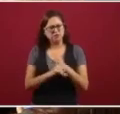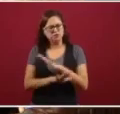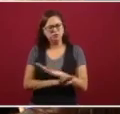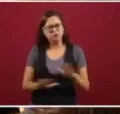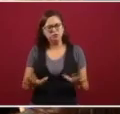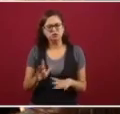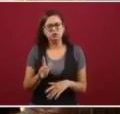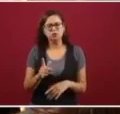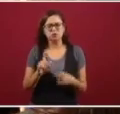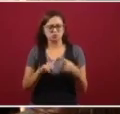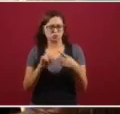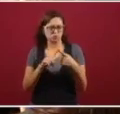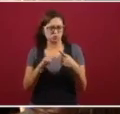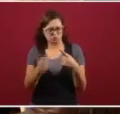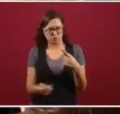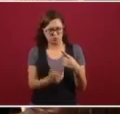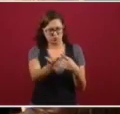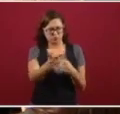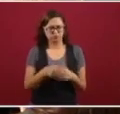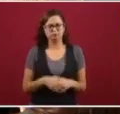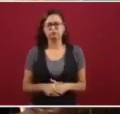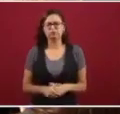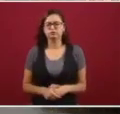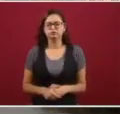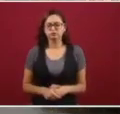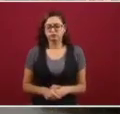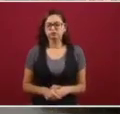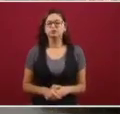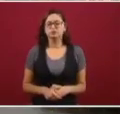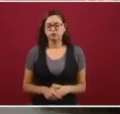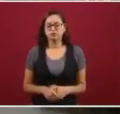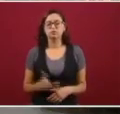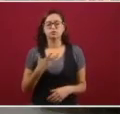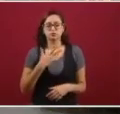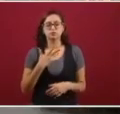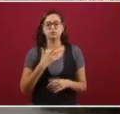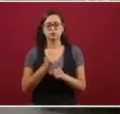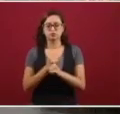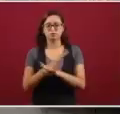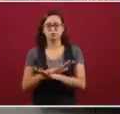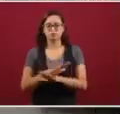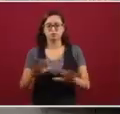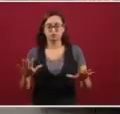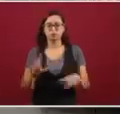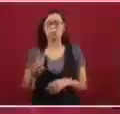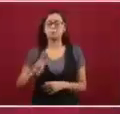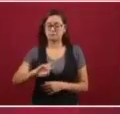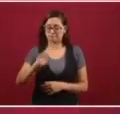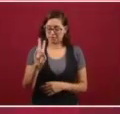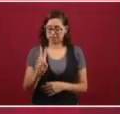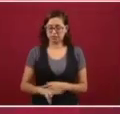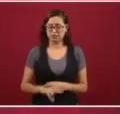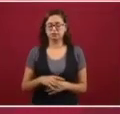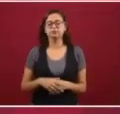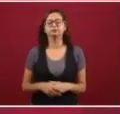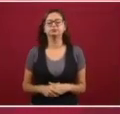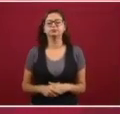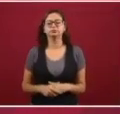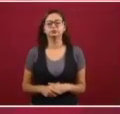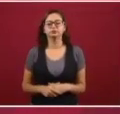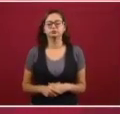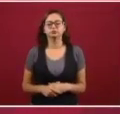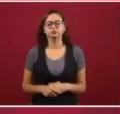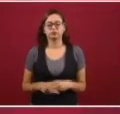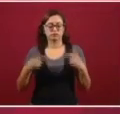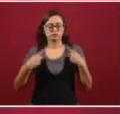compartir? Esa sería la primera pregunta. Sí, tengo información. Que en efecto, las personas